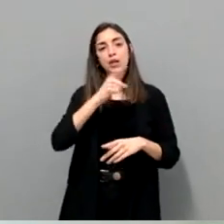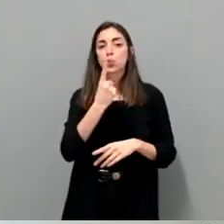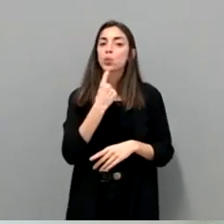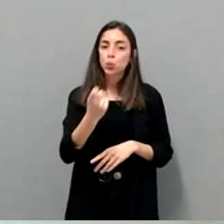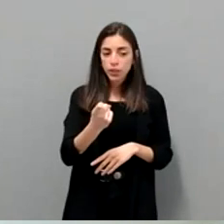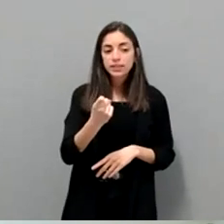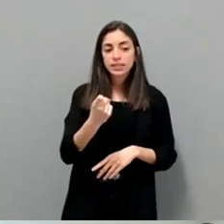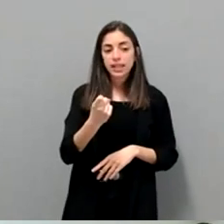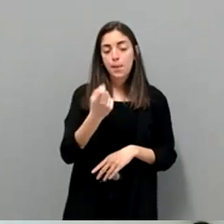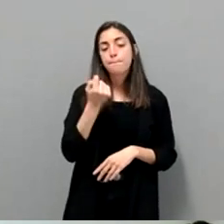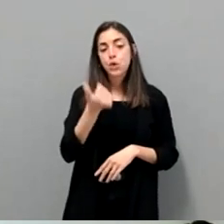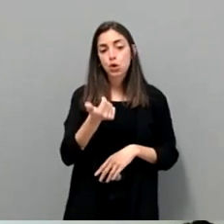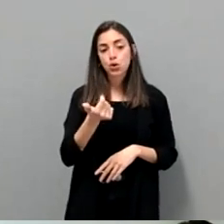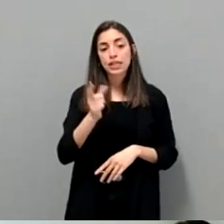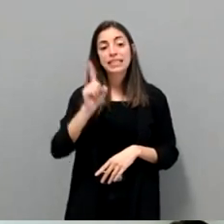Y luego,